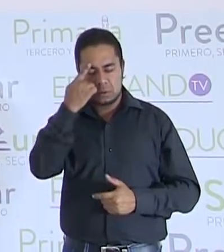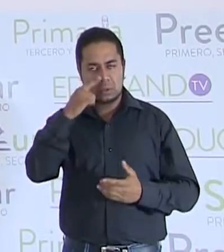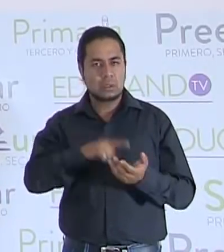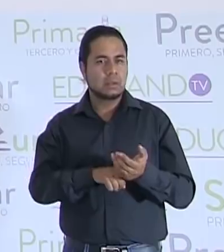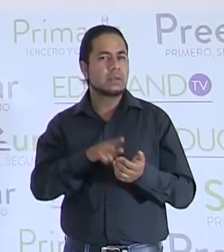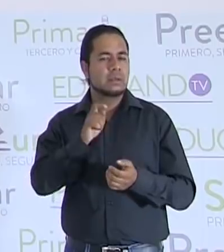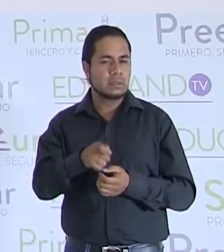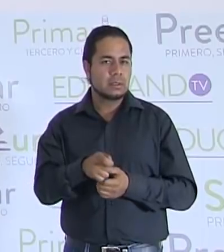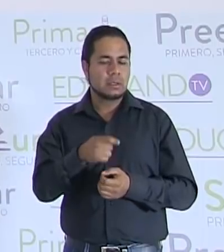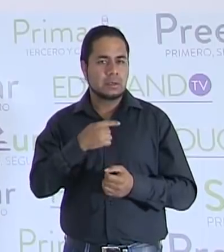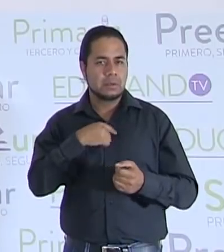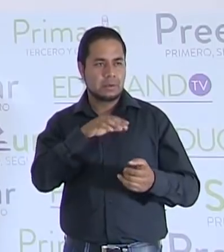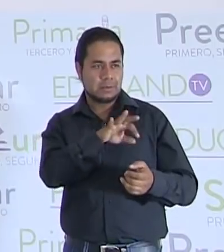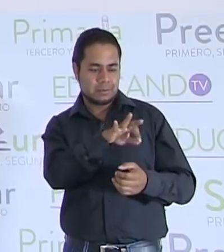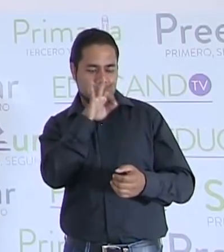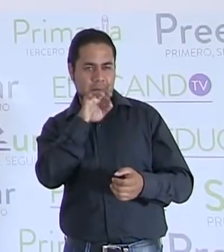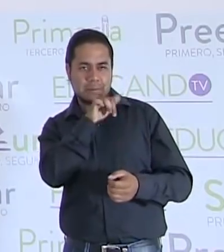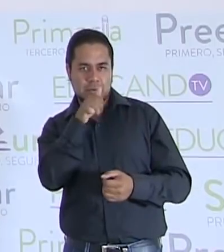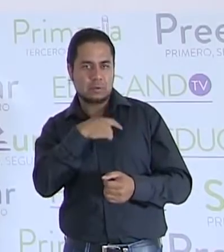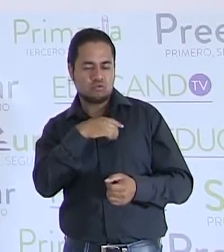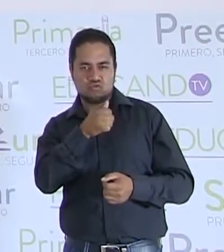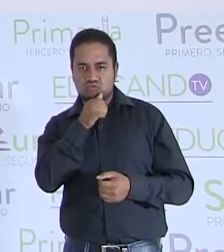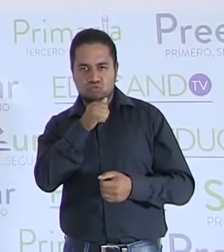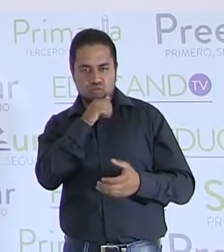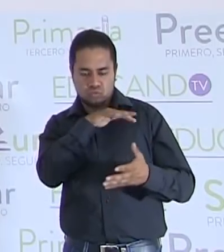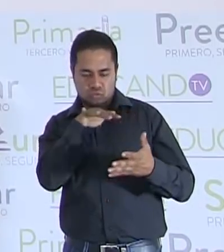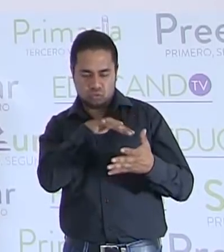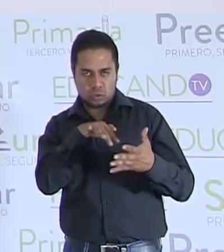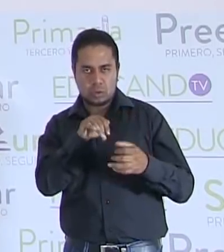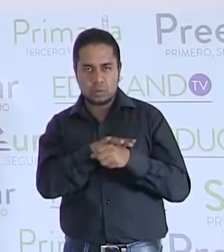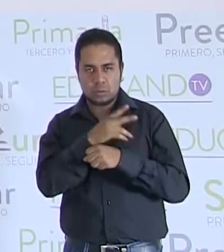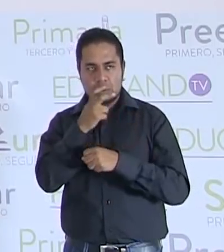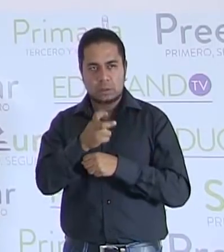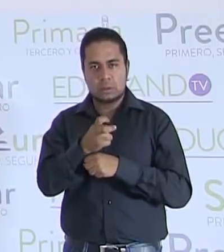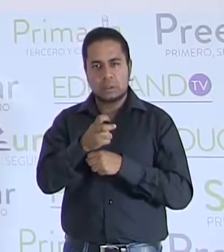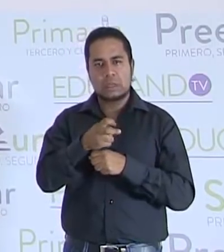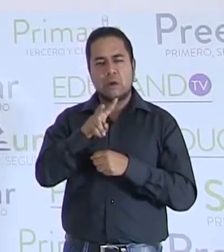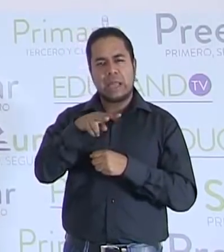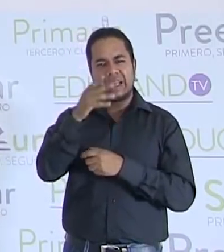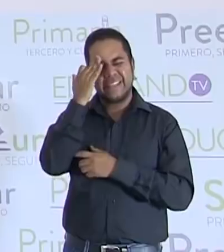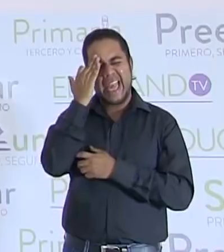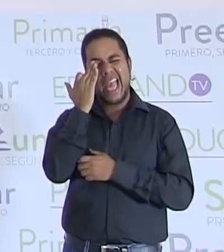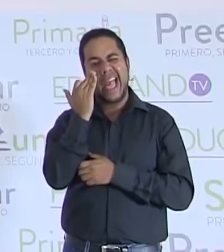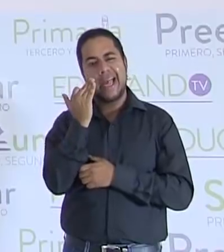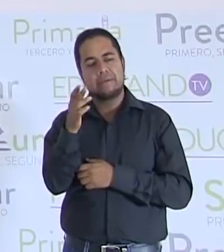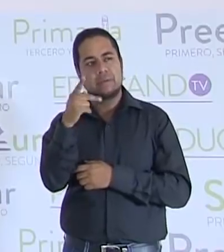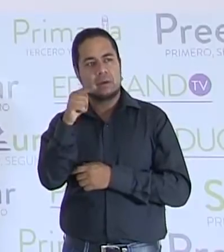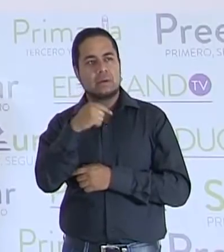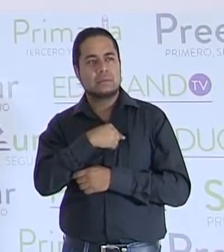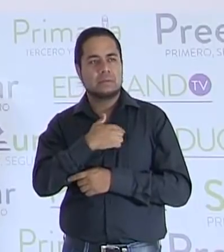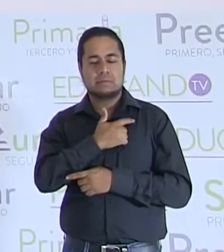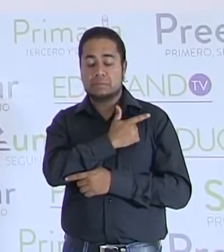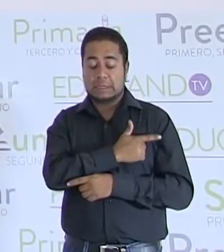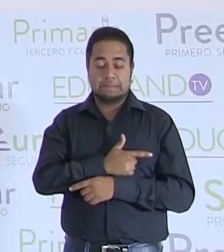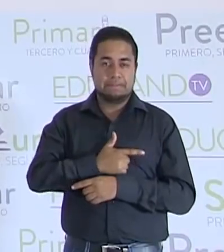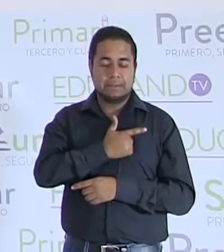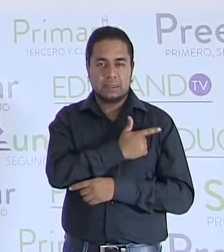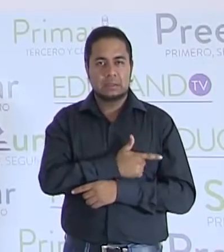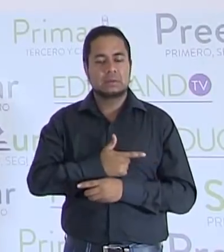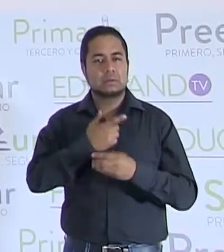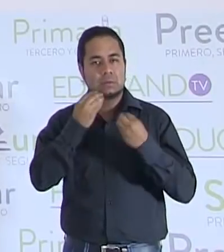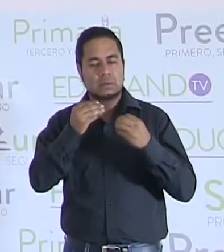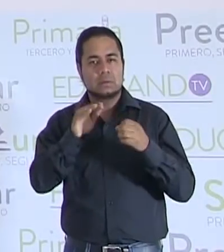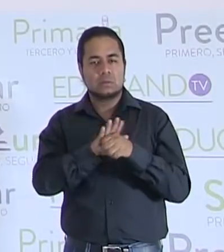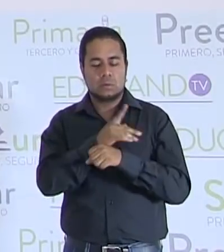niños? Encontré otro, que no voy a leerlo completamente porque nos va a llevar mucho tiempo, pero que me llamó la atención porque